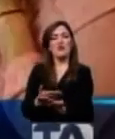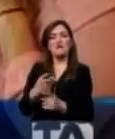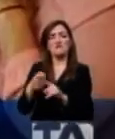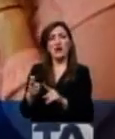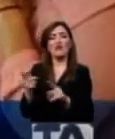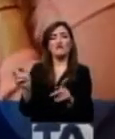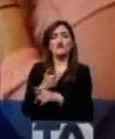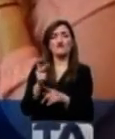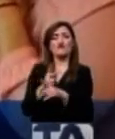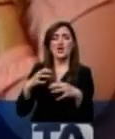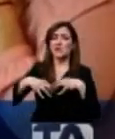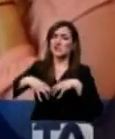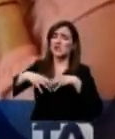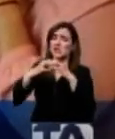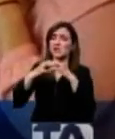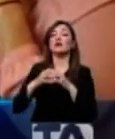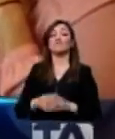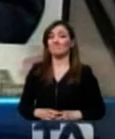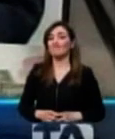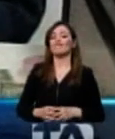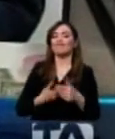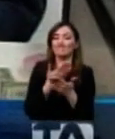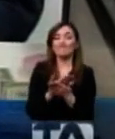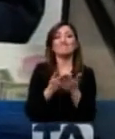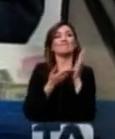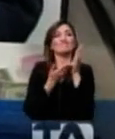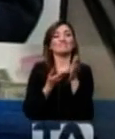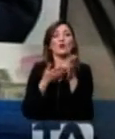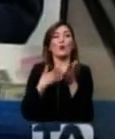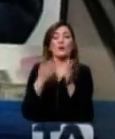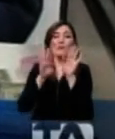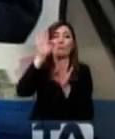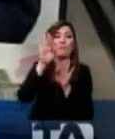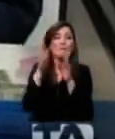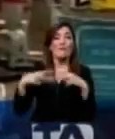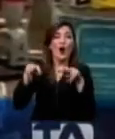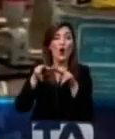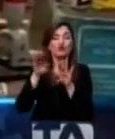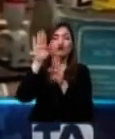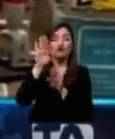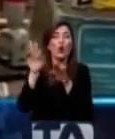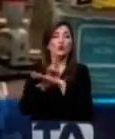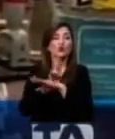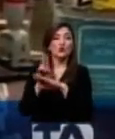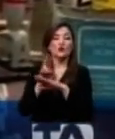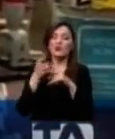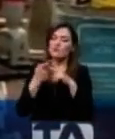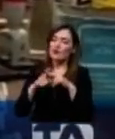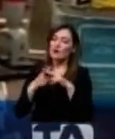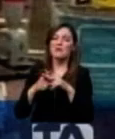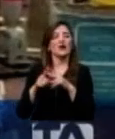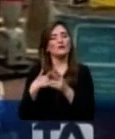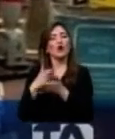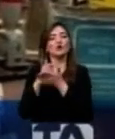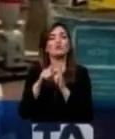de la producción entre los planteamientos están la dinamización del mercado de valores la utilización de instrumentos financieros en